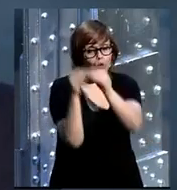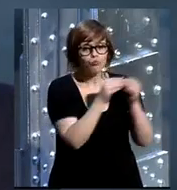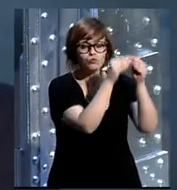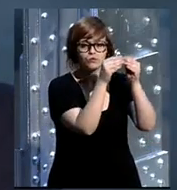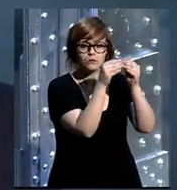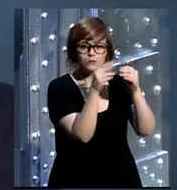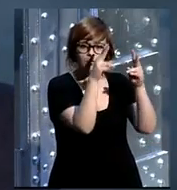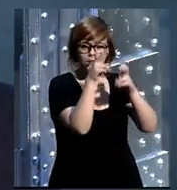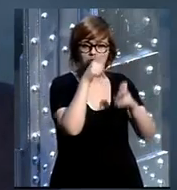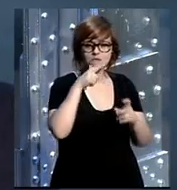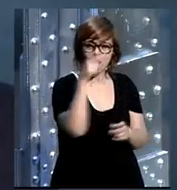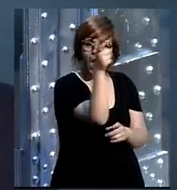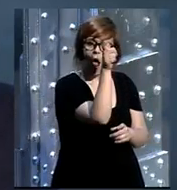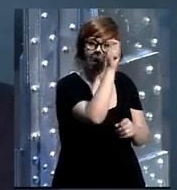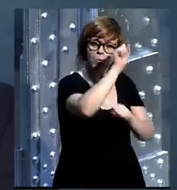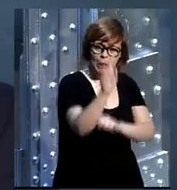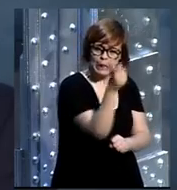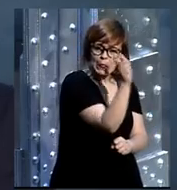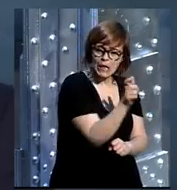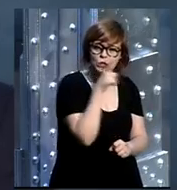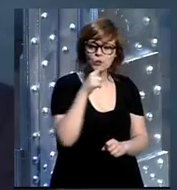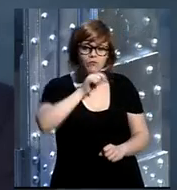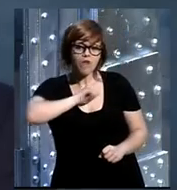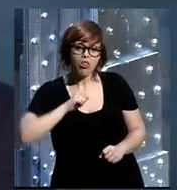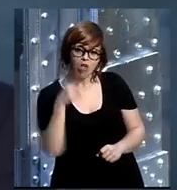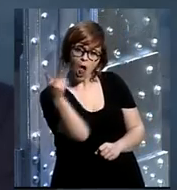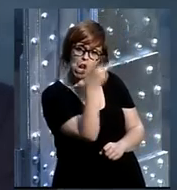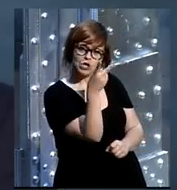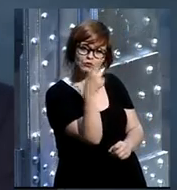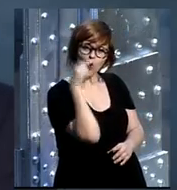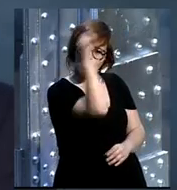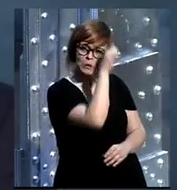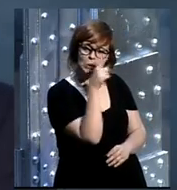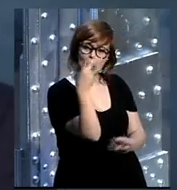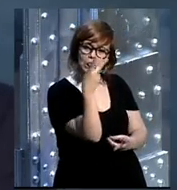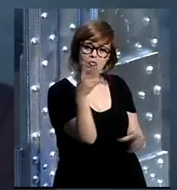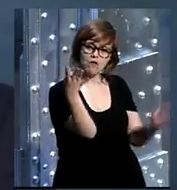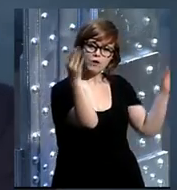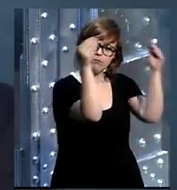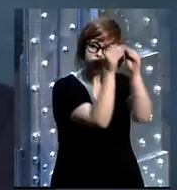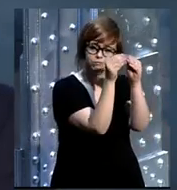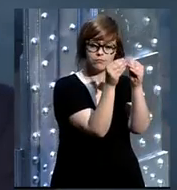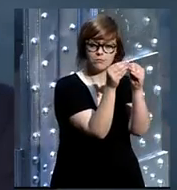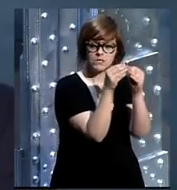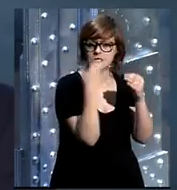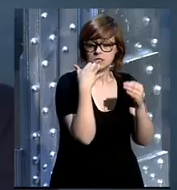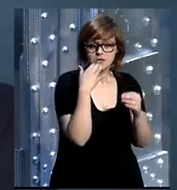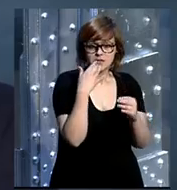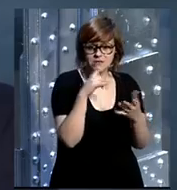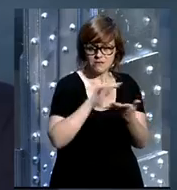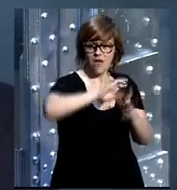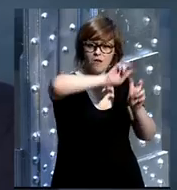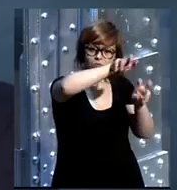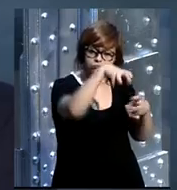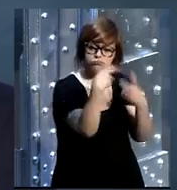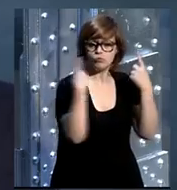de los datos y la privacidad en el mundo de Internet entre Estados Unidos y Europa, esta discusión la vamos a tener que tener